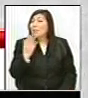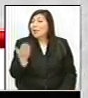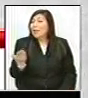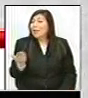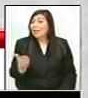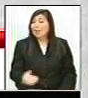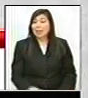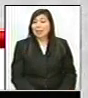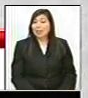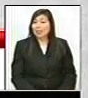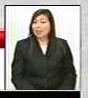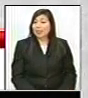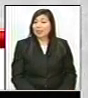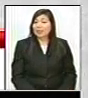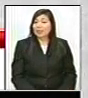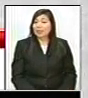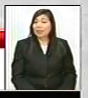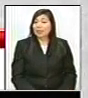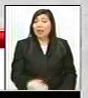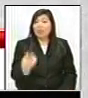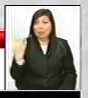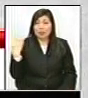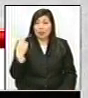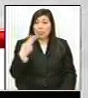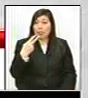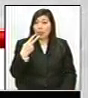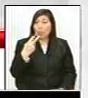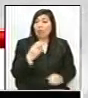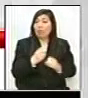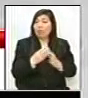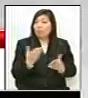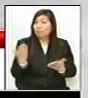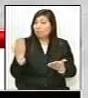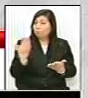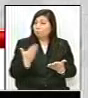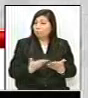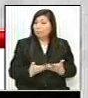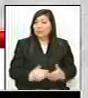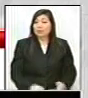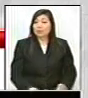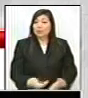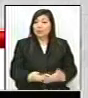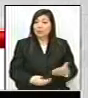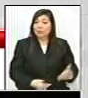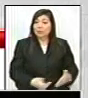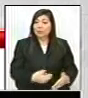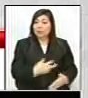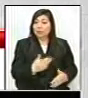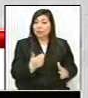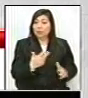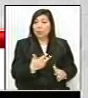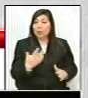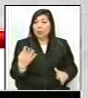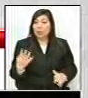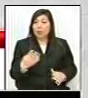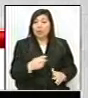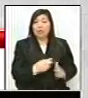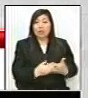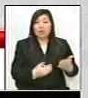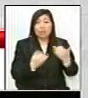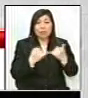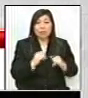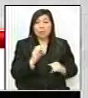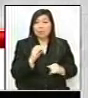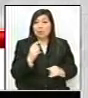presidente? Asimismo, hace dos días nos han notificado con el oficio número 334 y con el informe